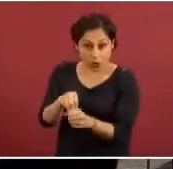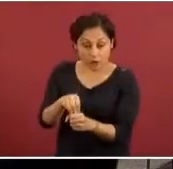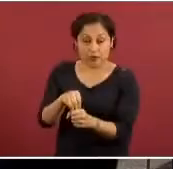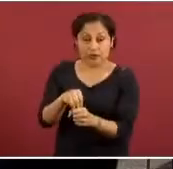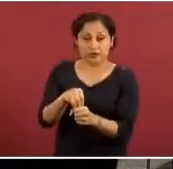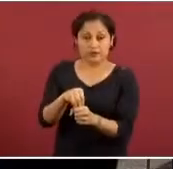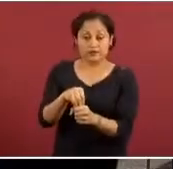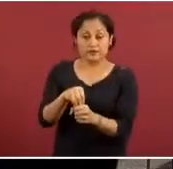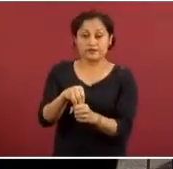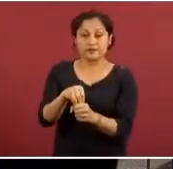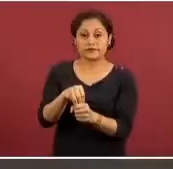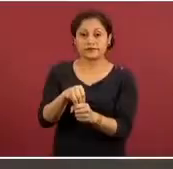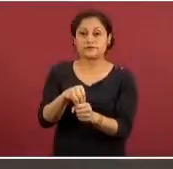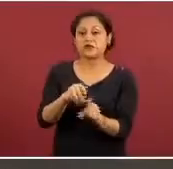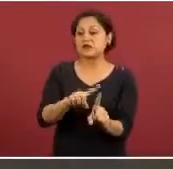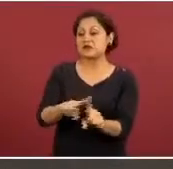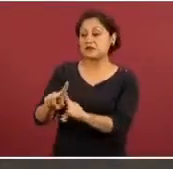casos